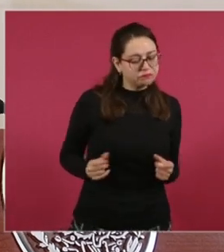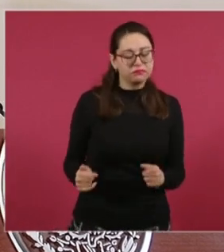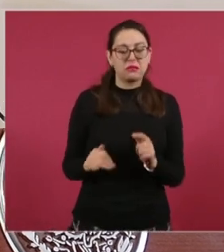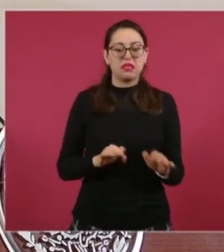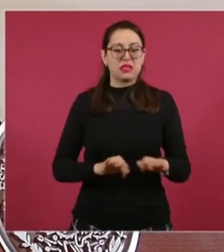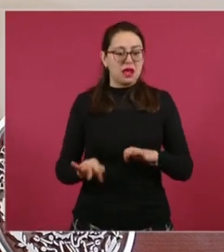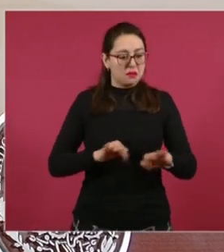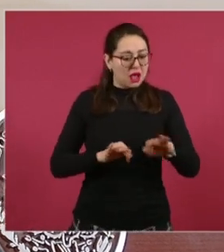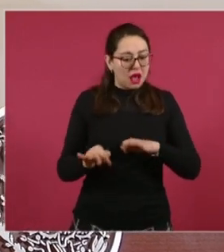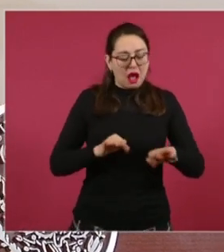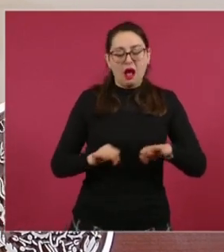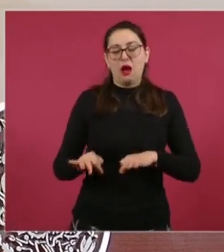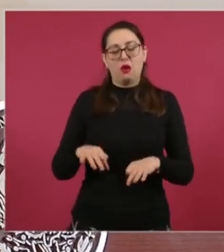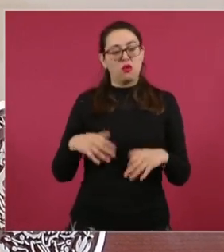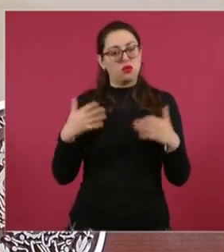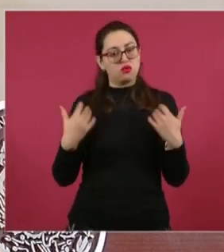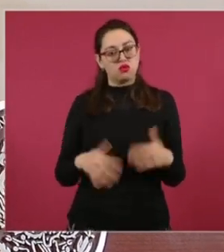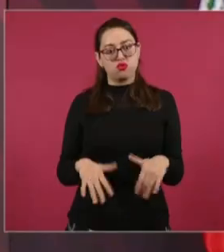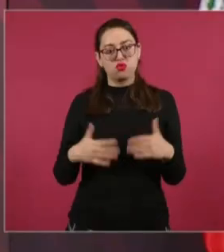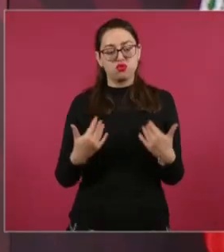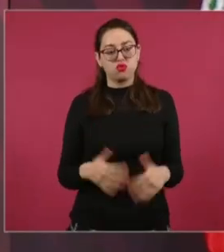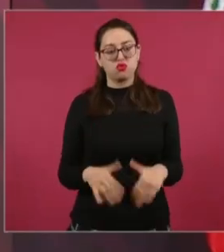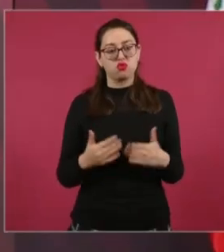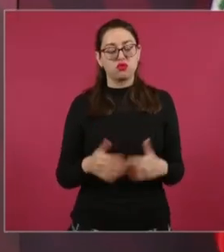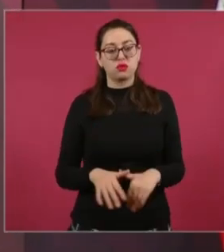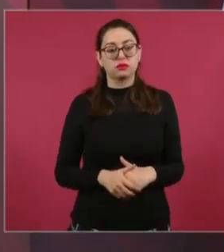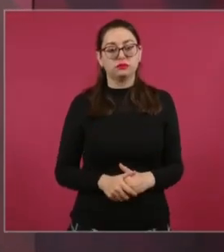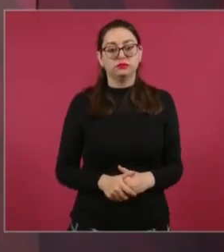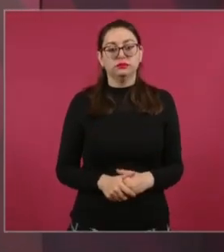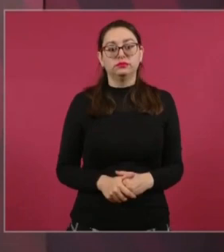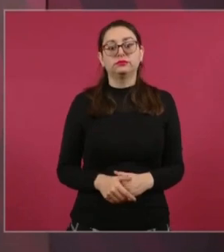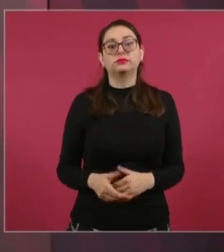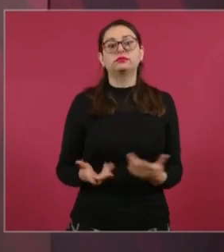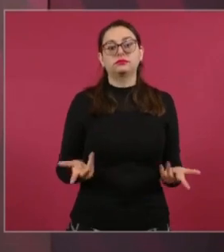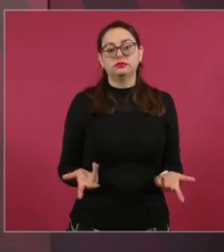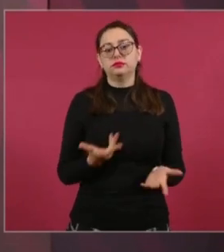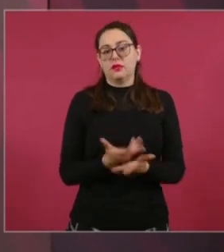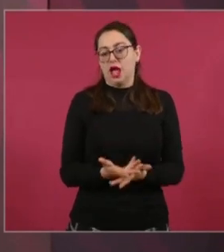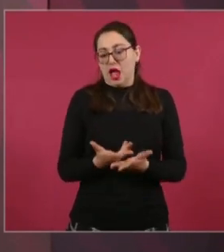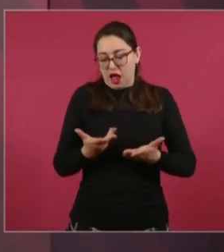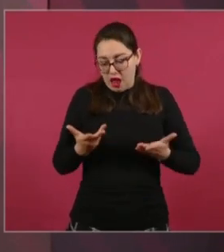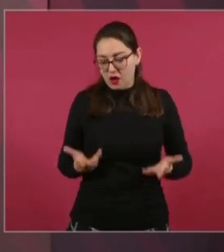Gente muy trabajadora, ahora le llaman emprendedora.